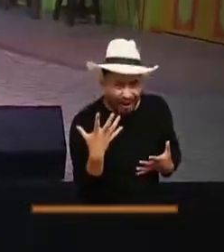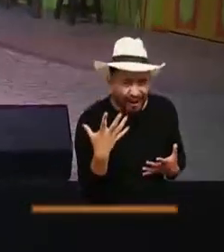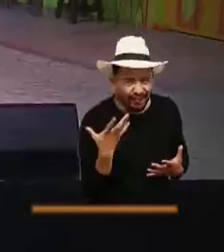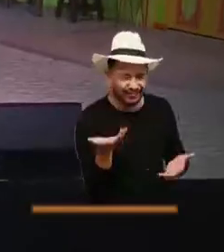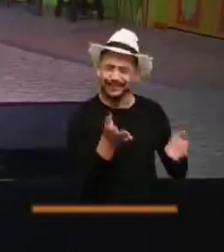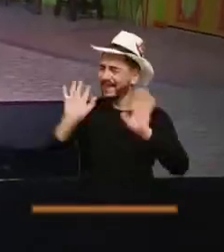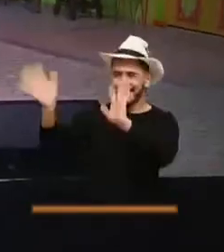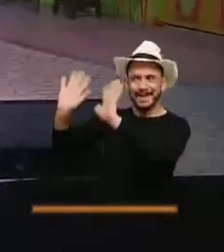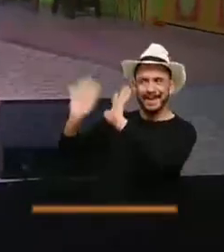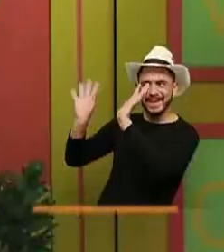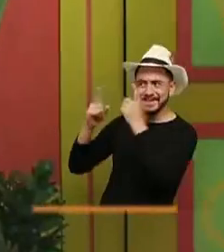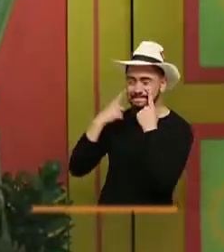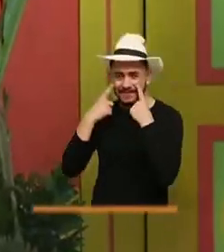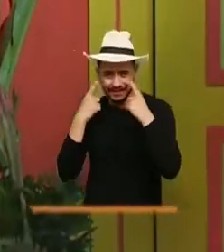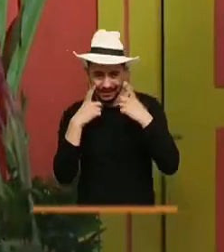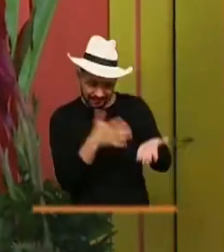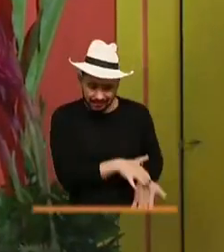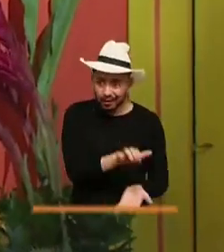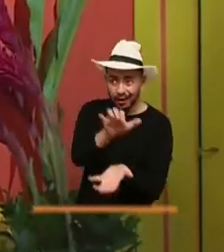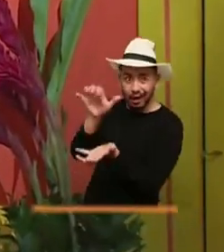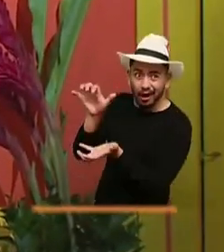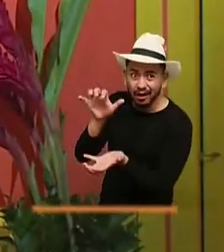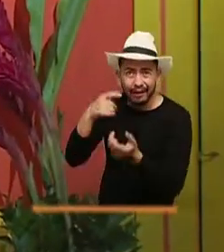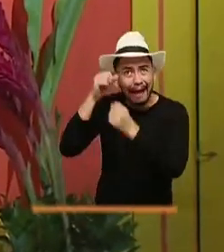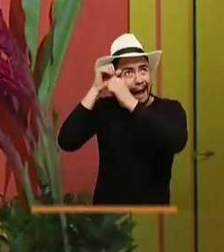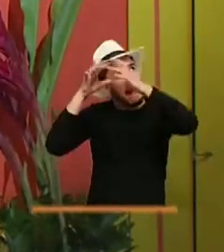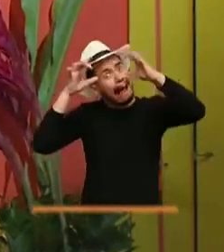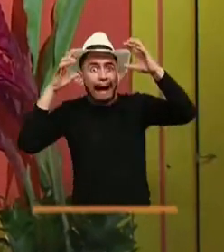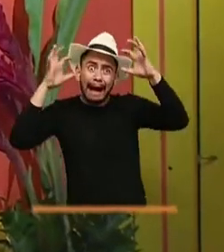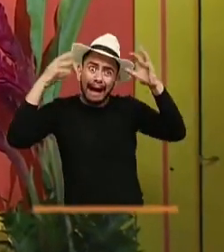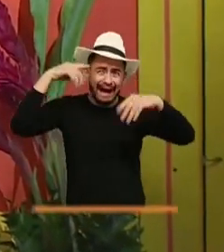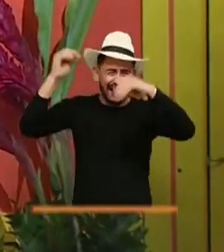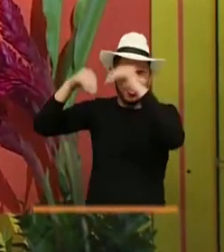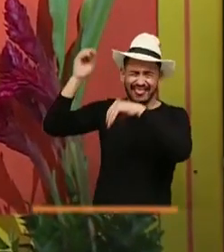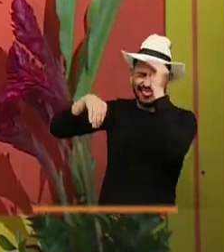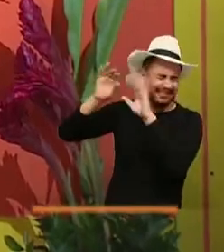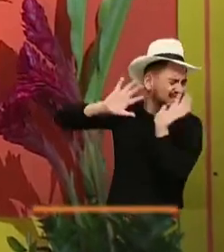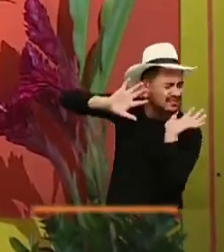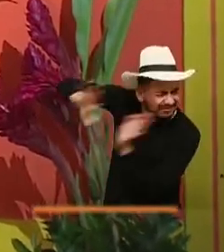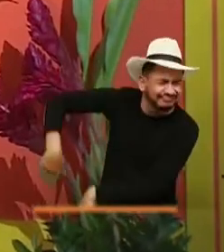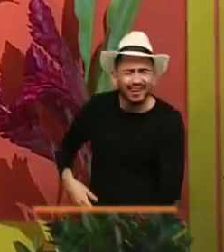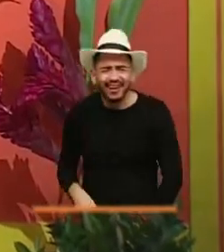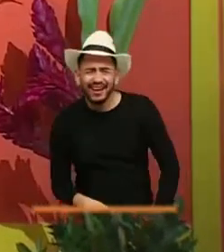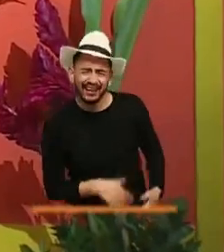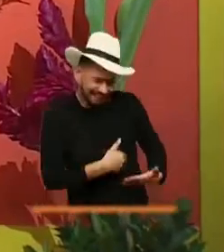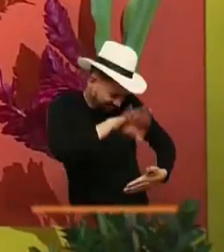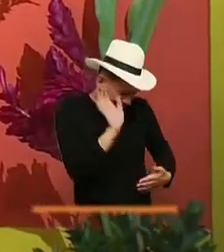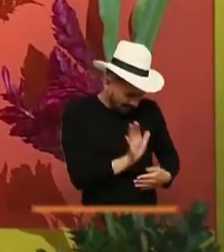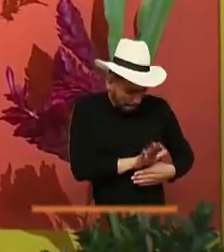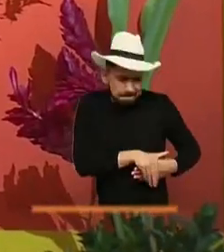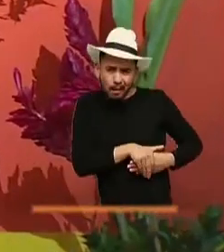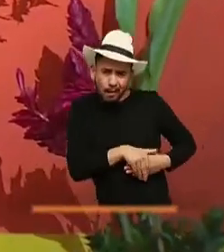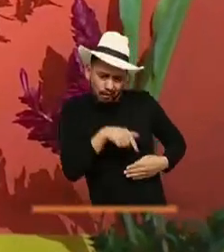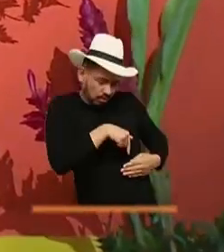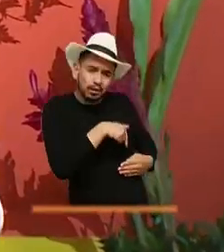mostrar, Pichingo se lo interpreta, pues lo dice el carriel, que este tiene